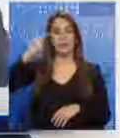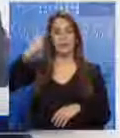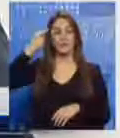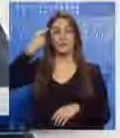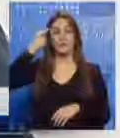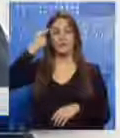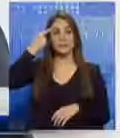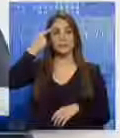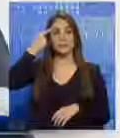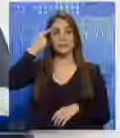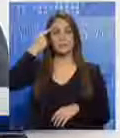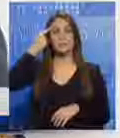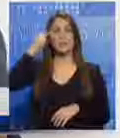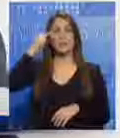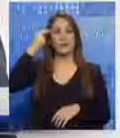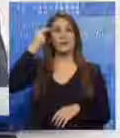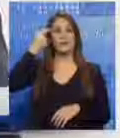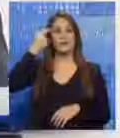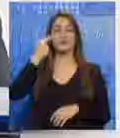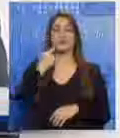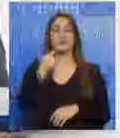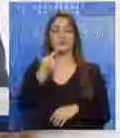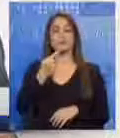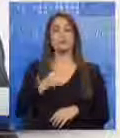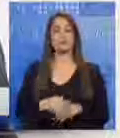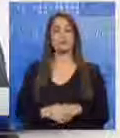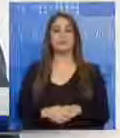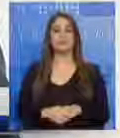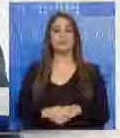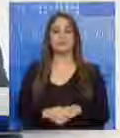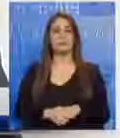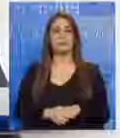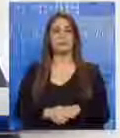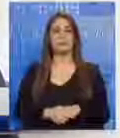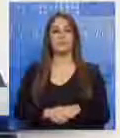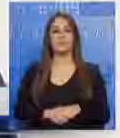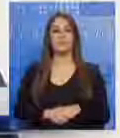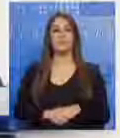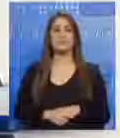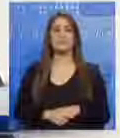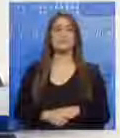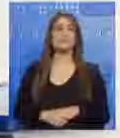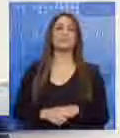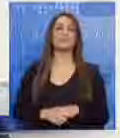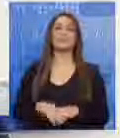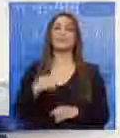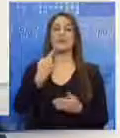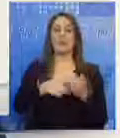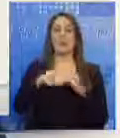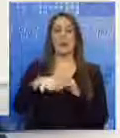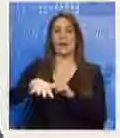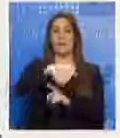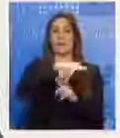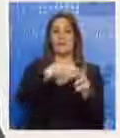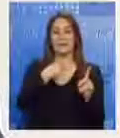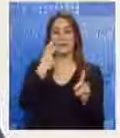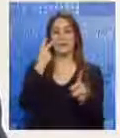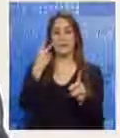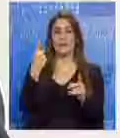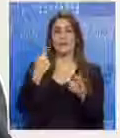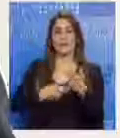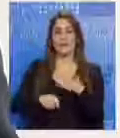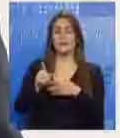Remediación ambiental en Pacayacu. Se indica que el gobierno nacional, similar a Chevron,